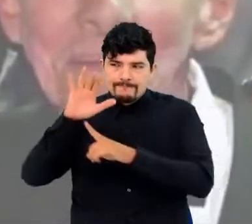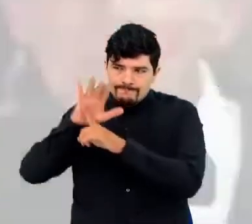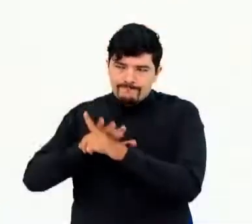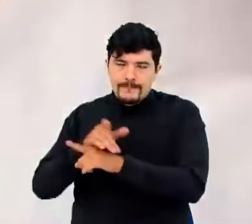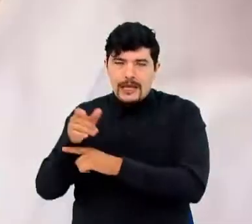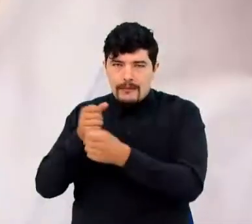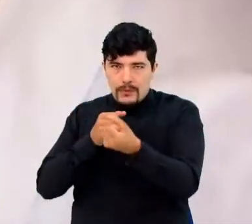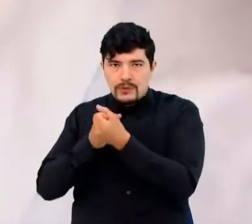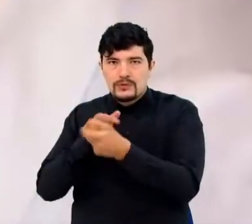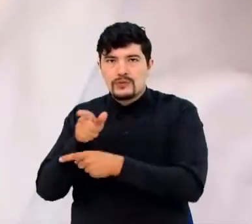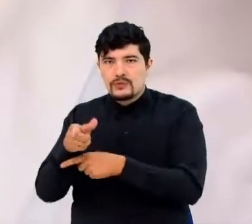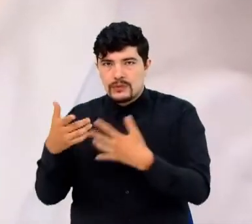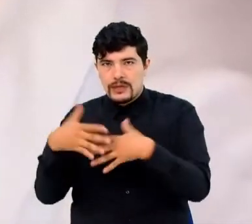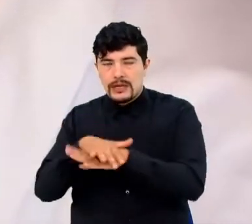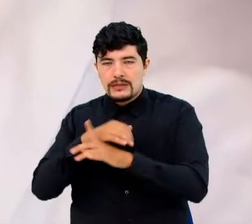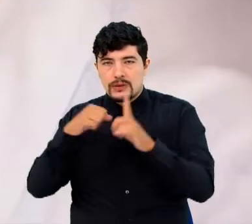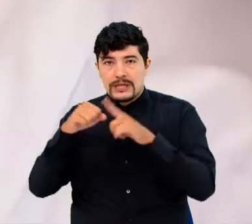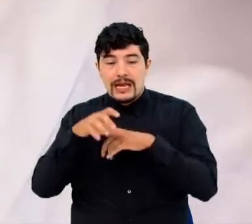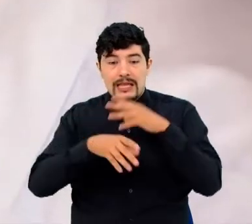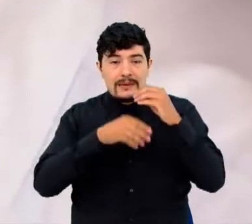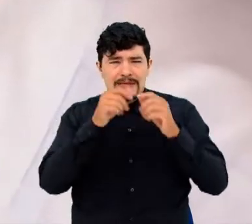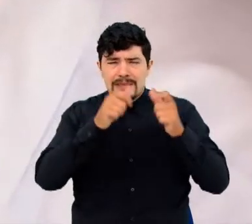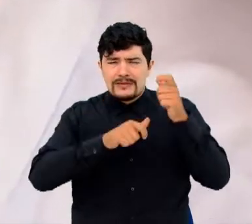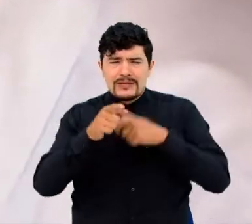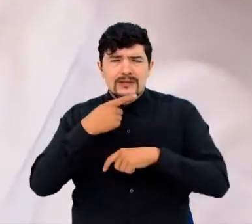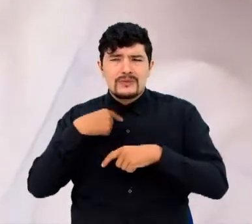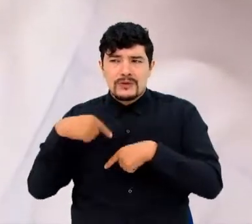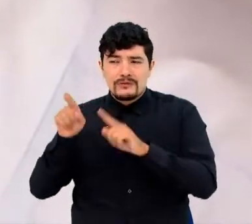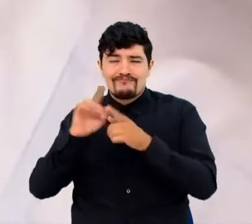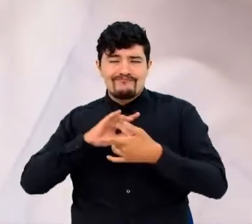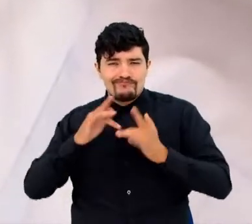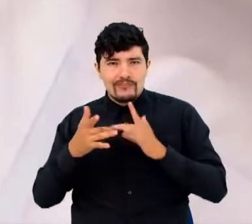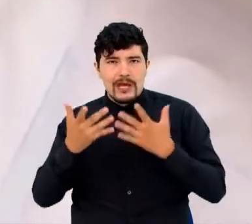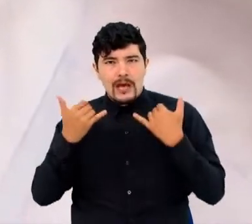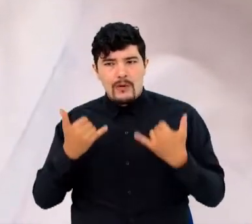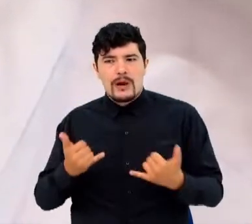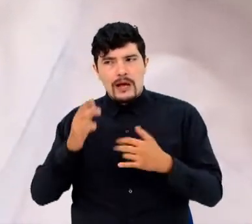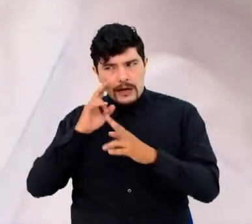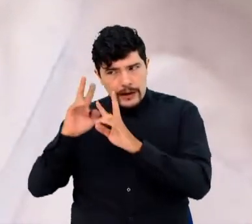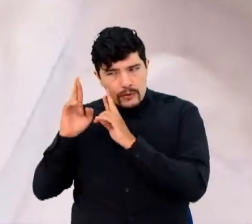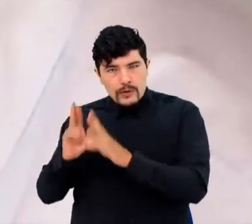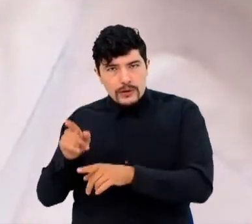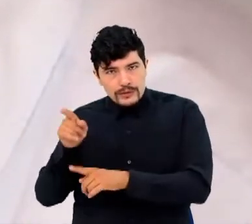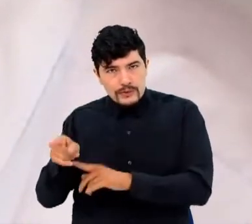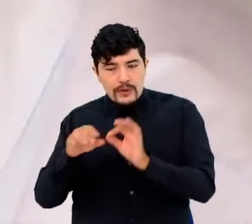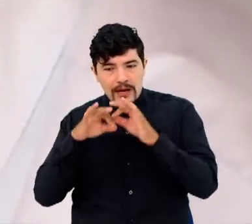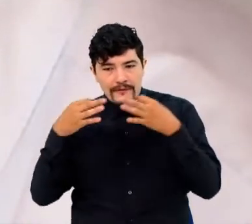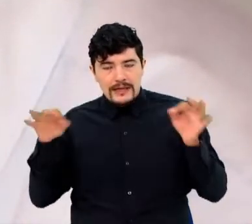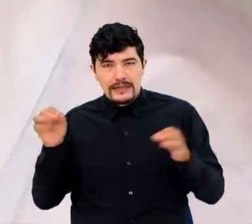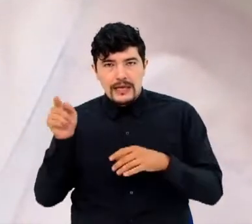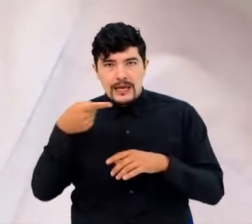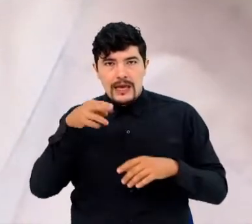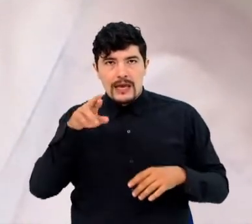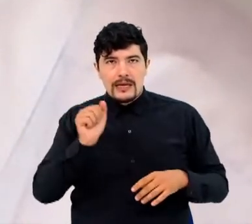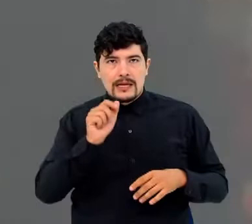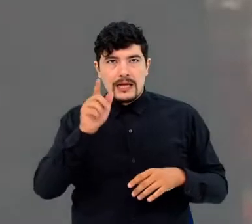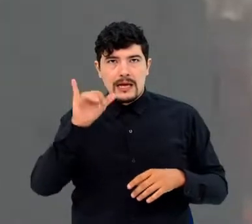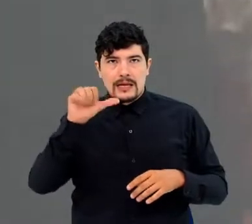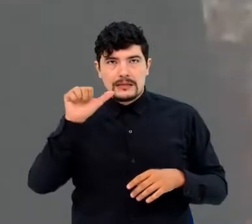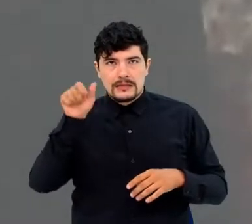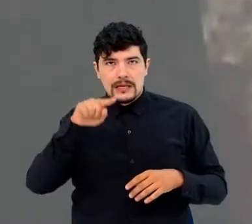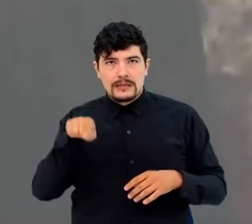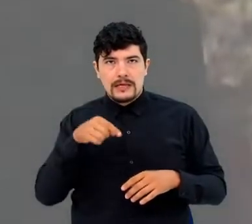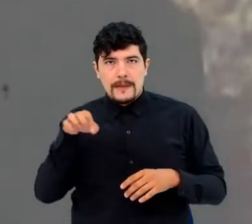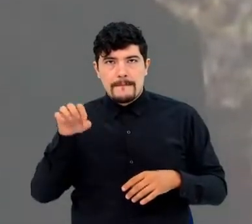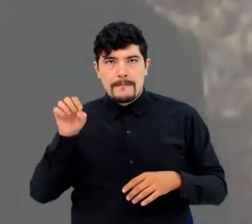redes sociales y sobre todo sus fans, que más allá del dolor quieren dejar en lo más alto la frase gracias por las risas,